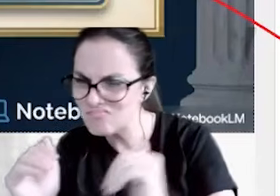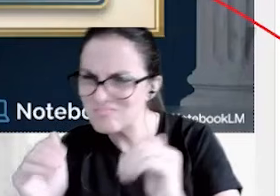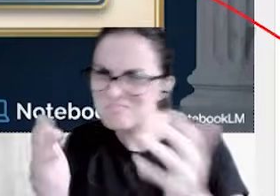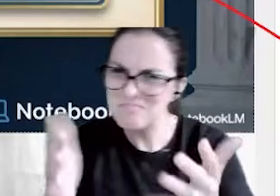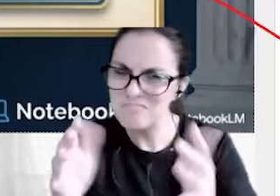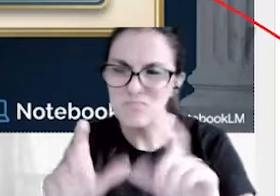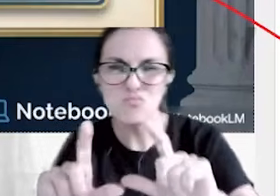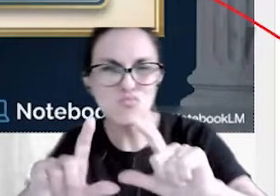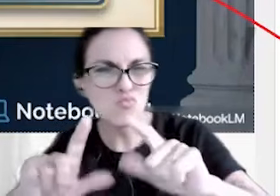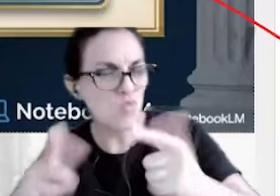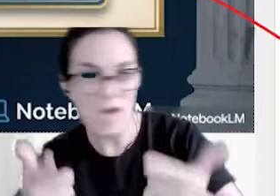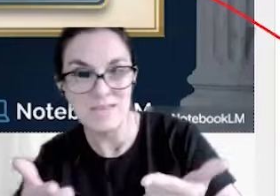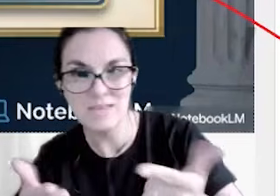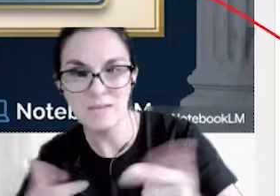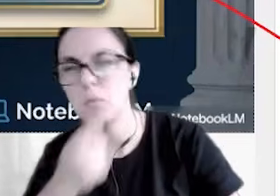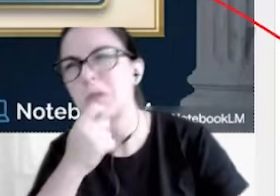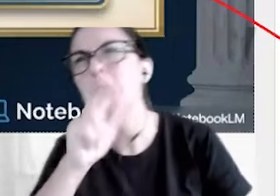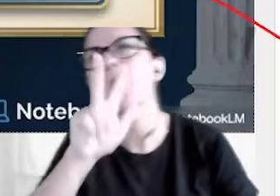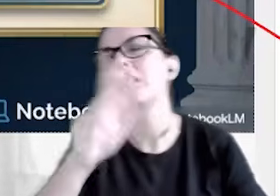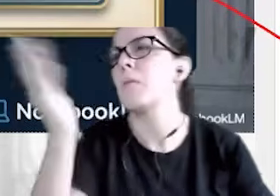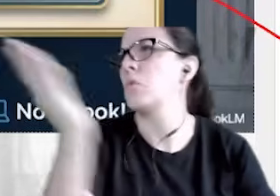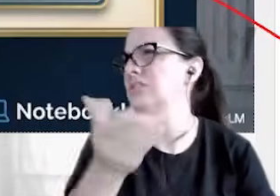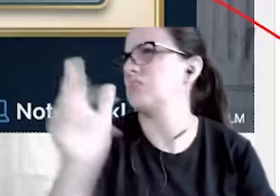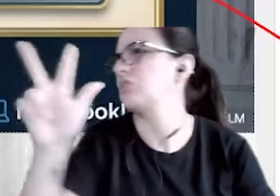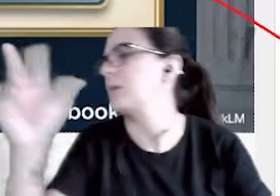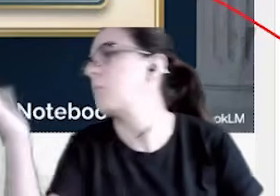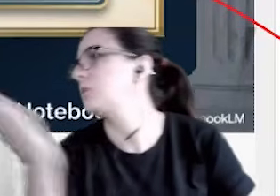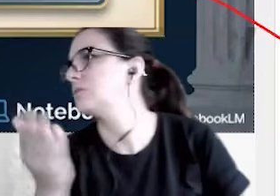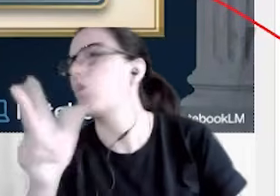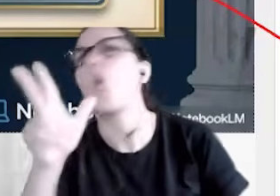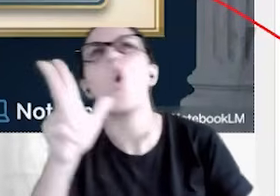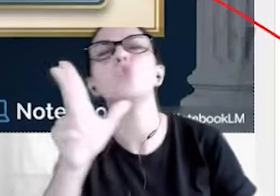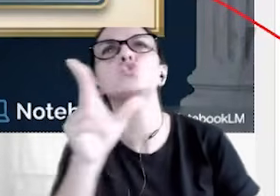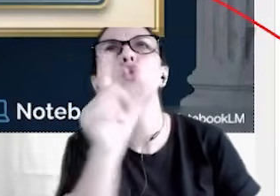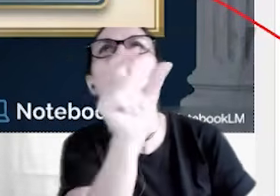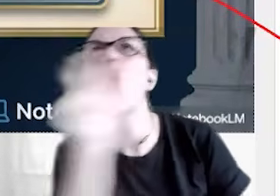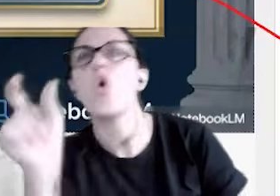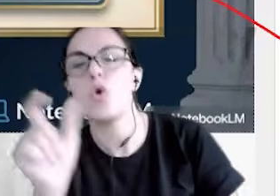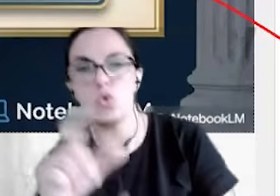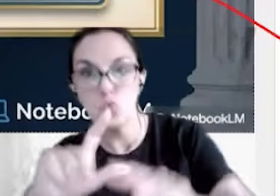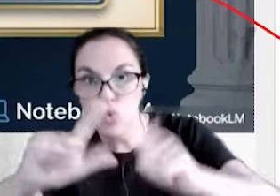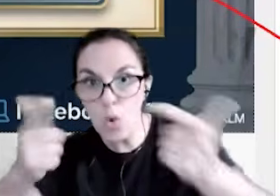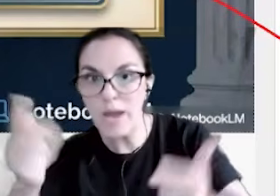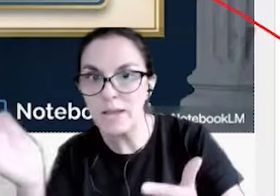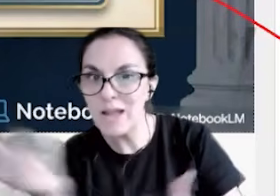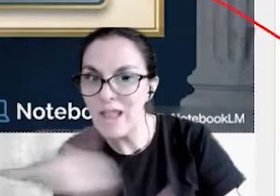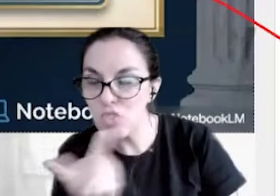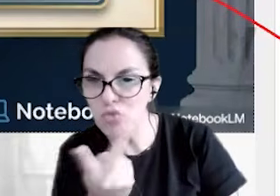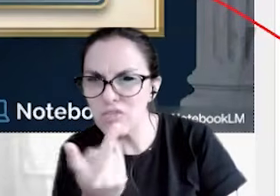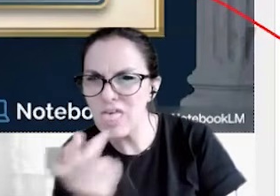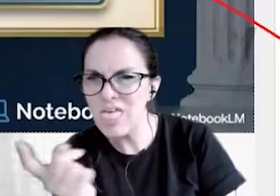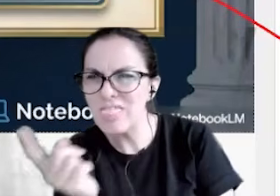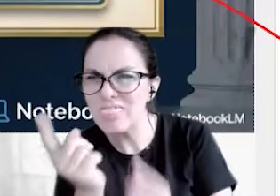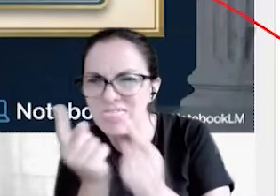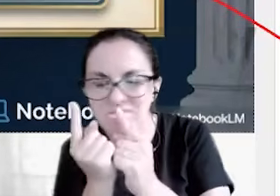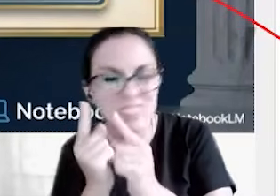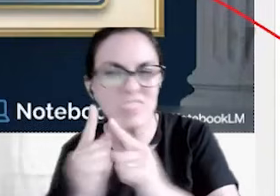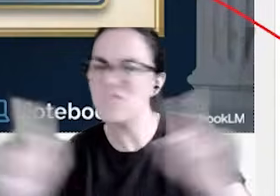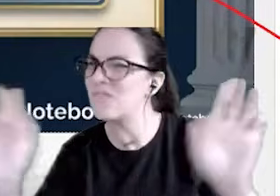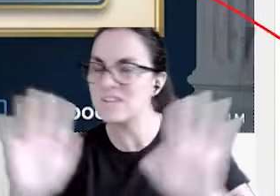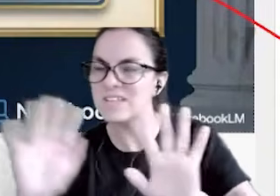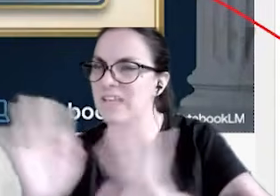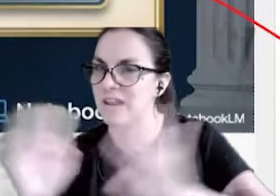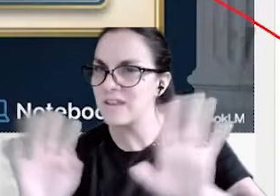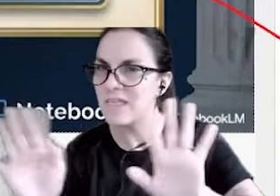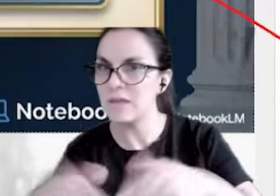que dijera el 3%, 8 unidades, o sea, no lo había. Como eran diferentes, la Corte